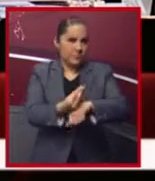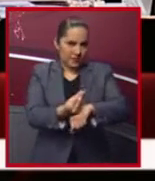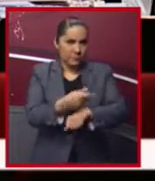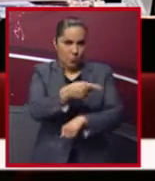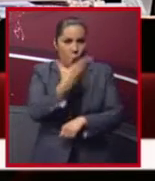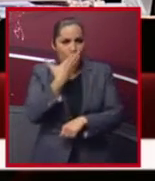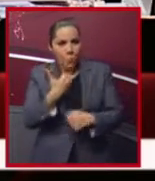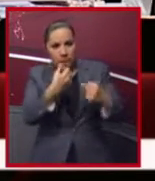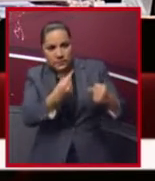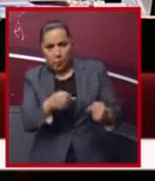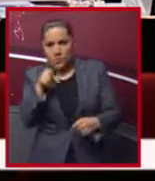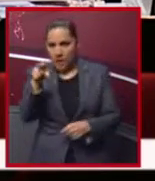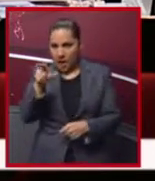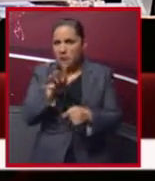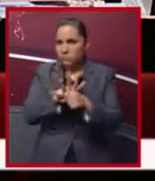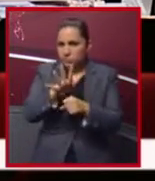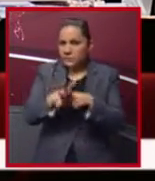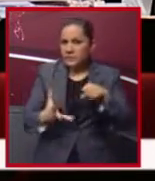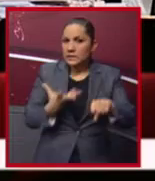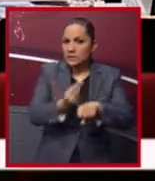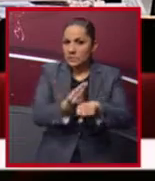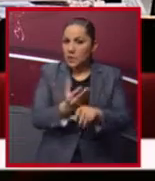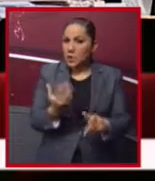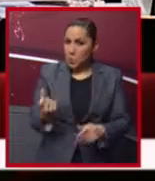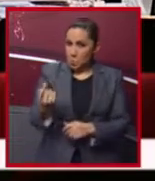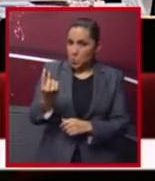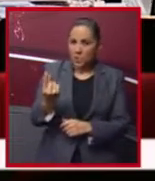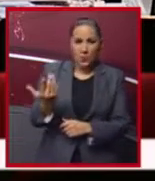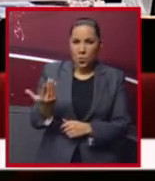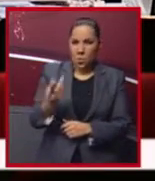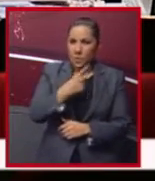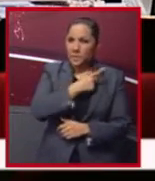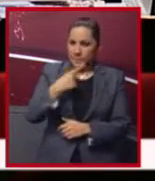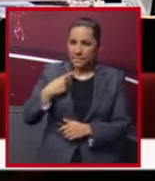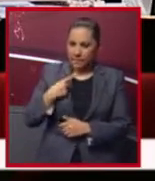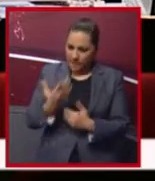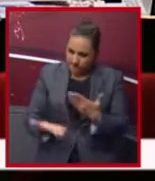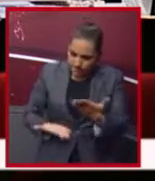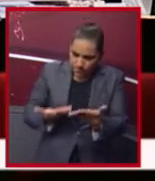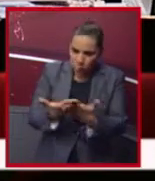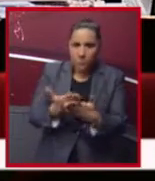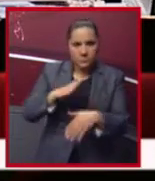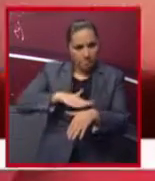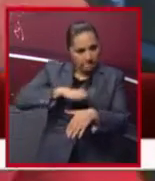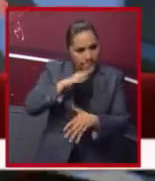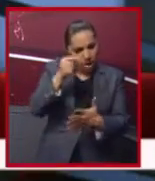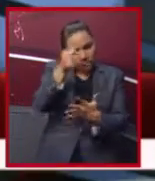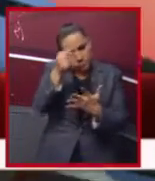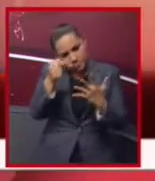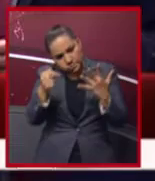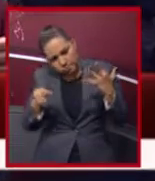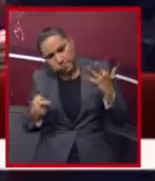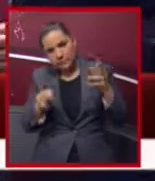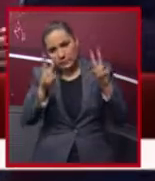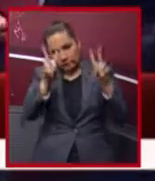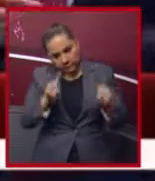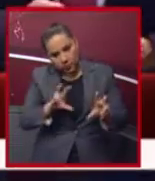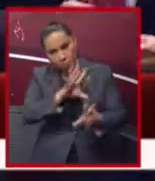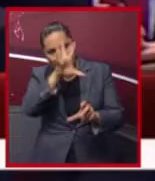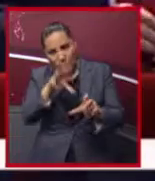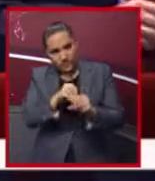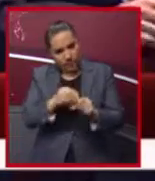esto cuando lo que se requiere es una propuesta de carácter integral.